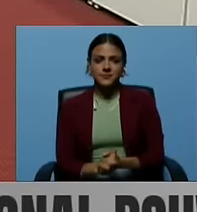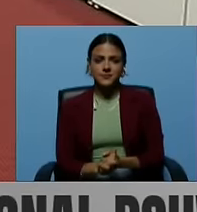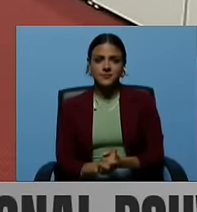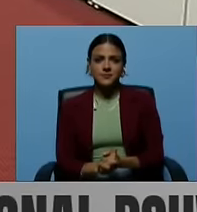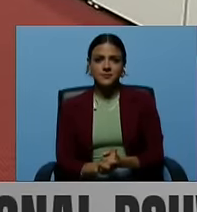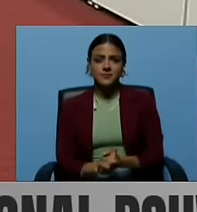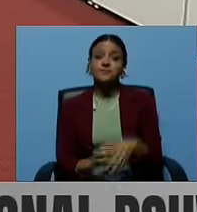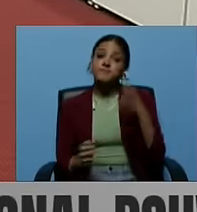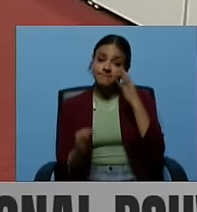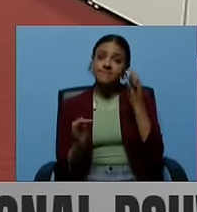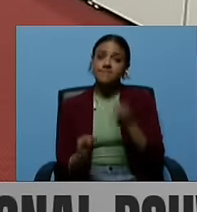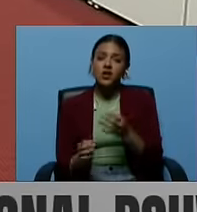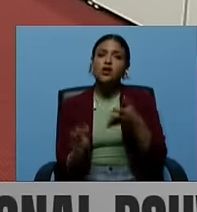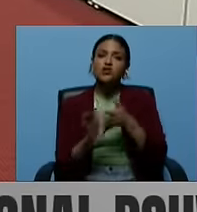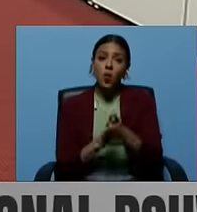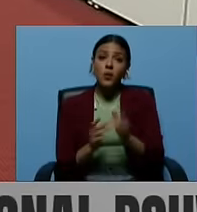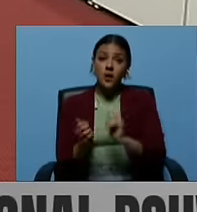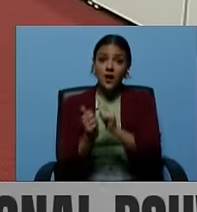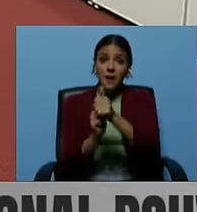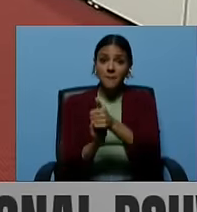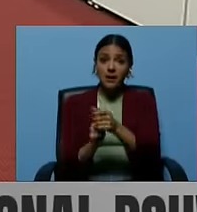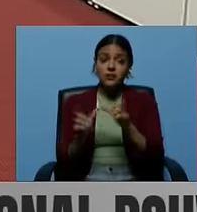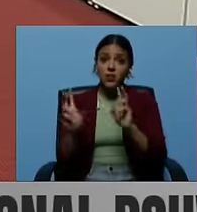Lo cierto del caso,